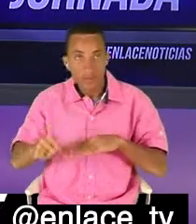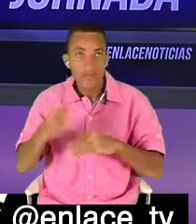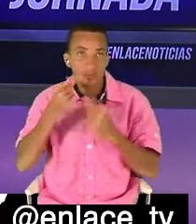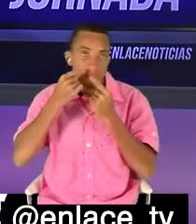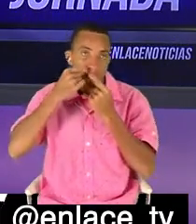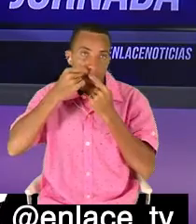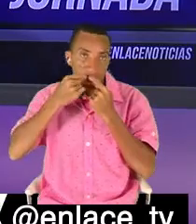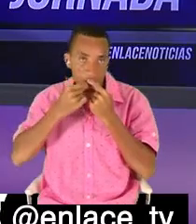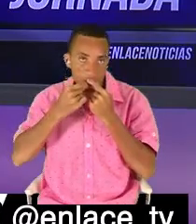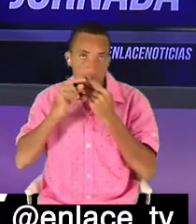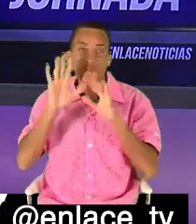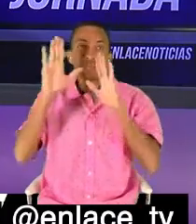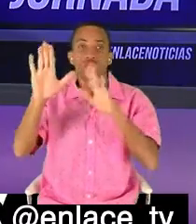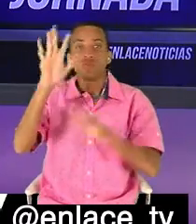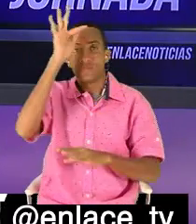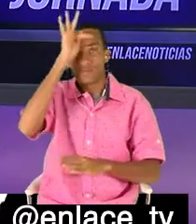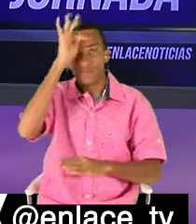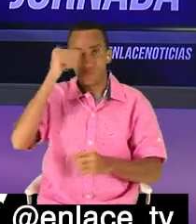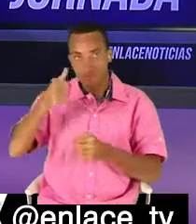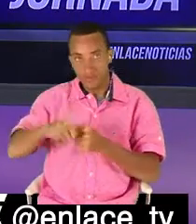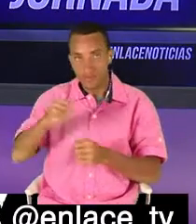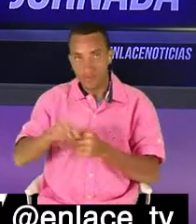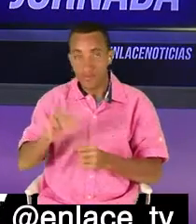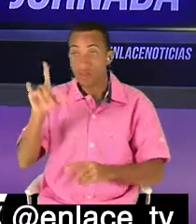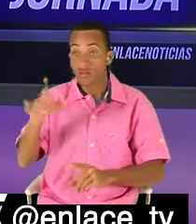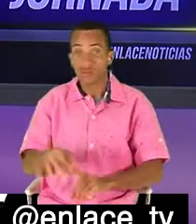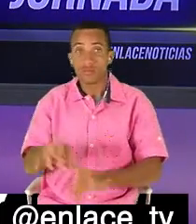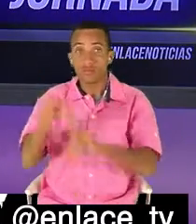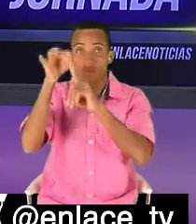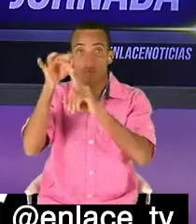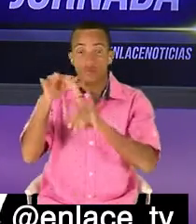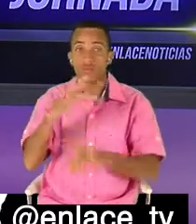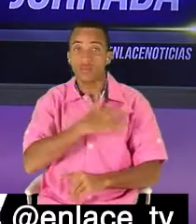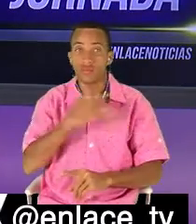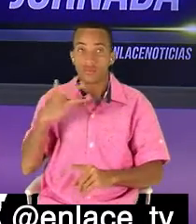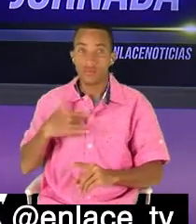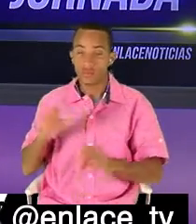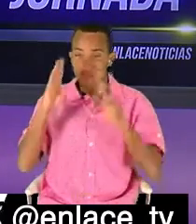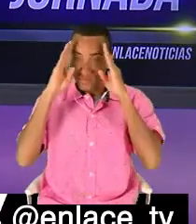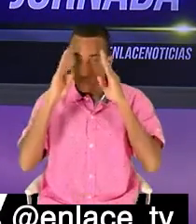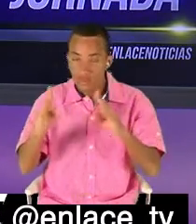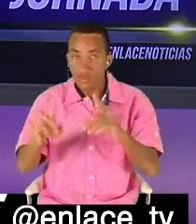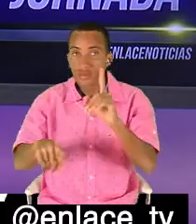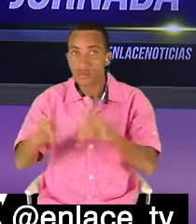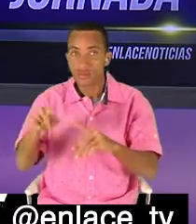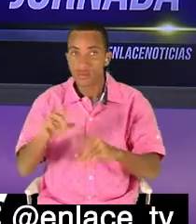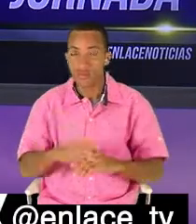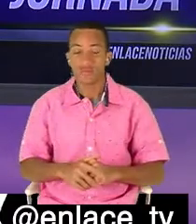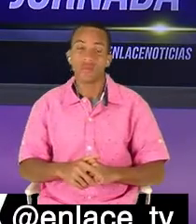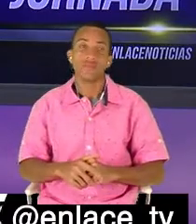de Ecopetrol. Especialistas en salud de talla internacional atienden a pacientes de esta región del